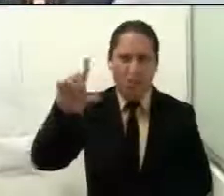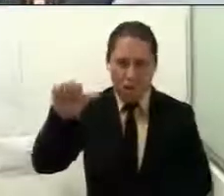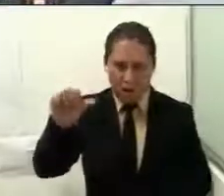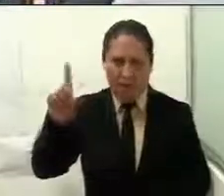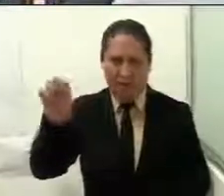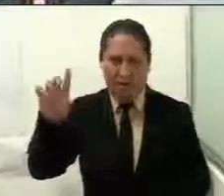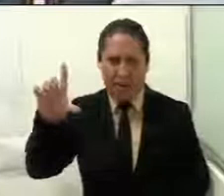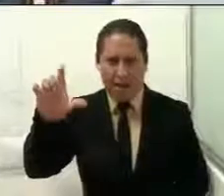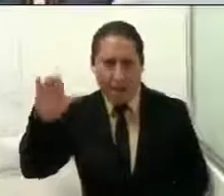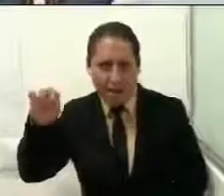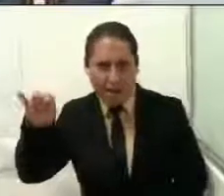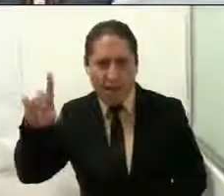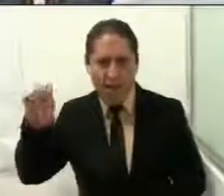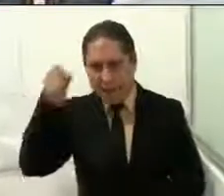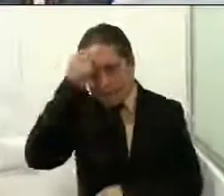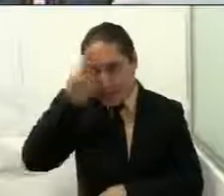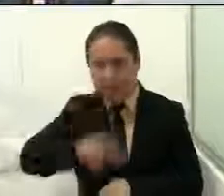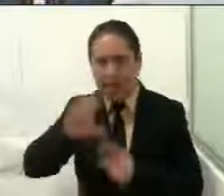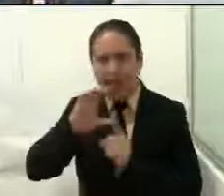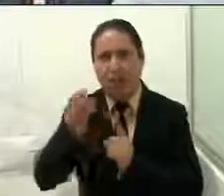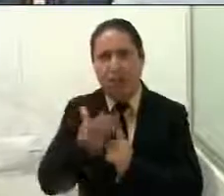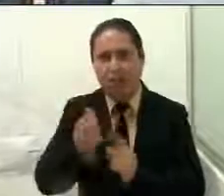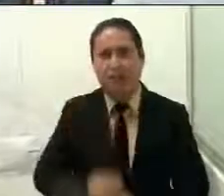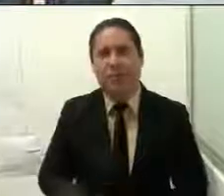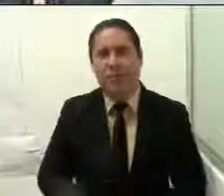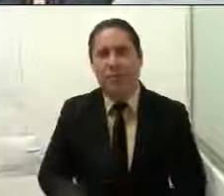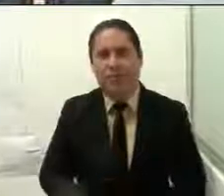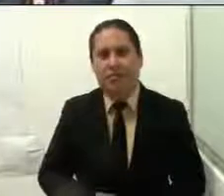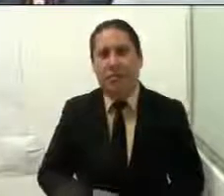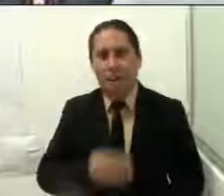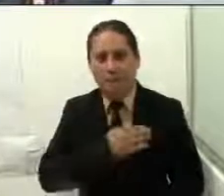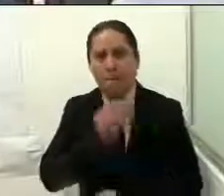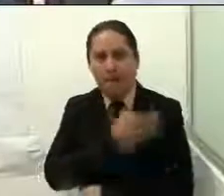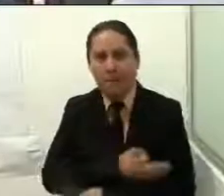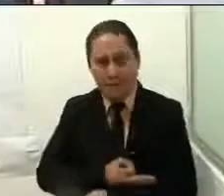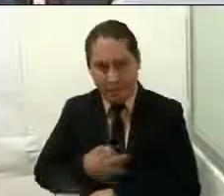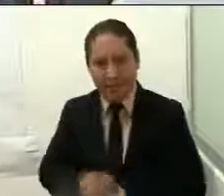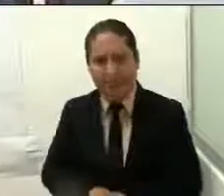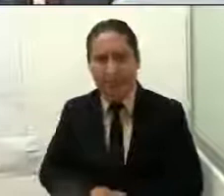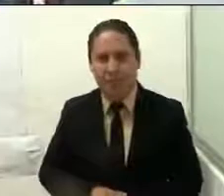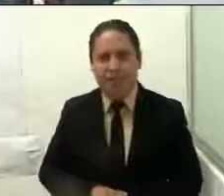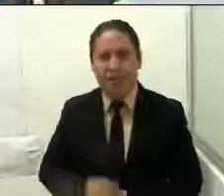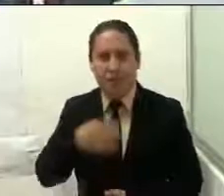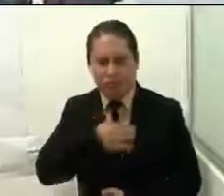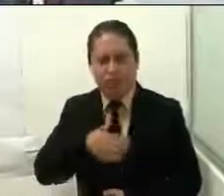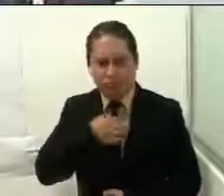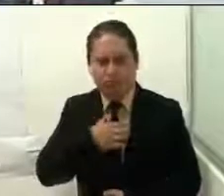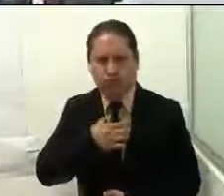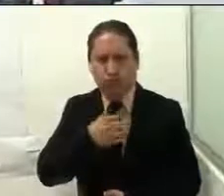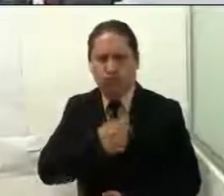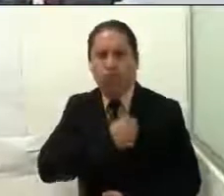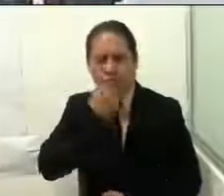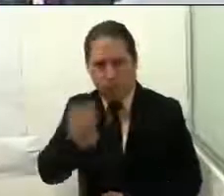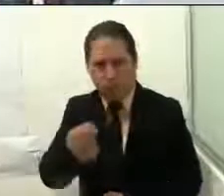velasco secretaria de esta comisión muy buenas tardes me es grato saludar a mis compañeras y compañeros